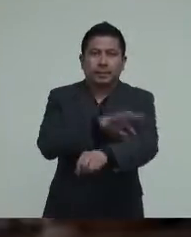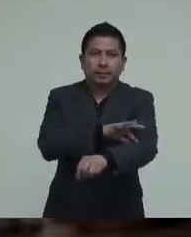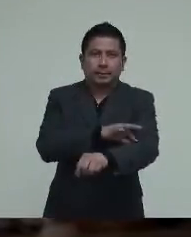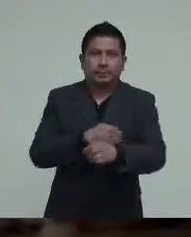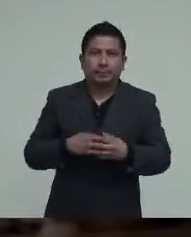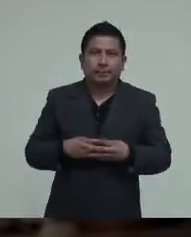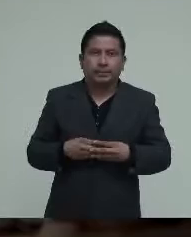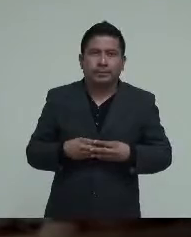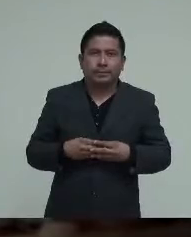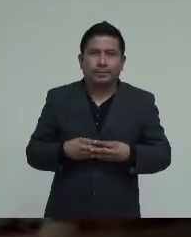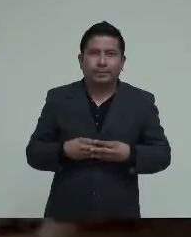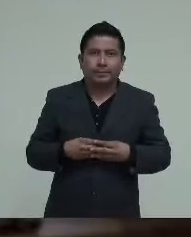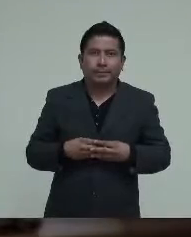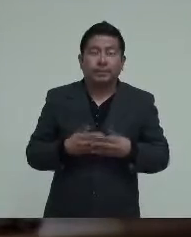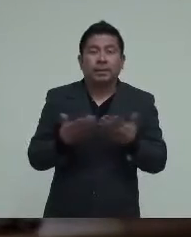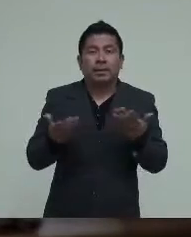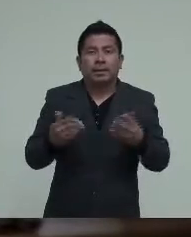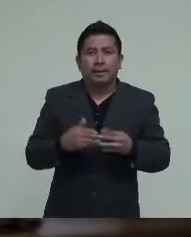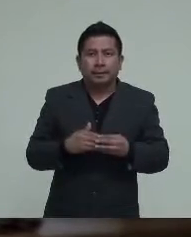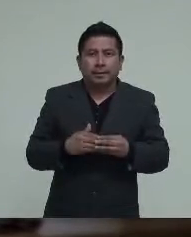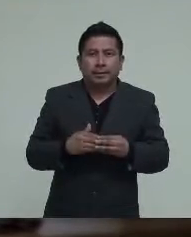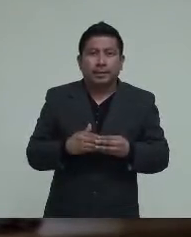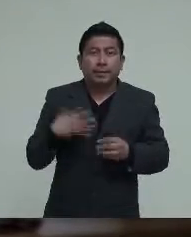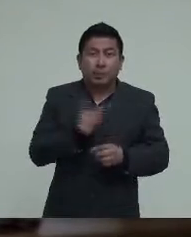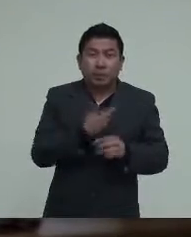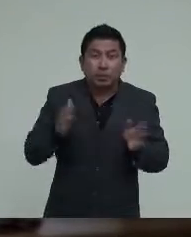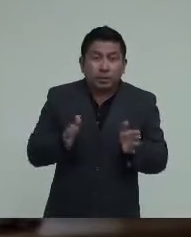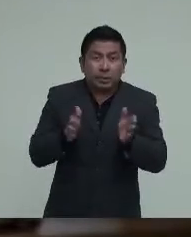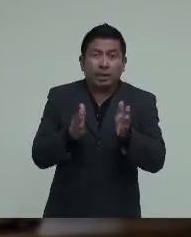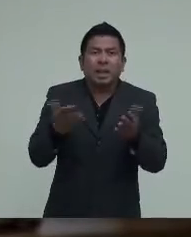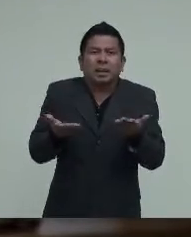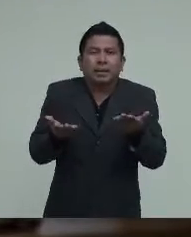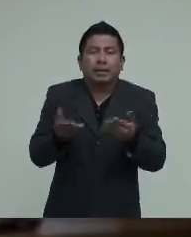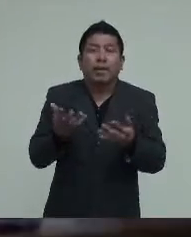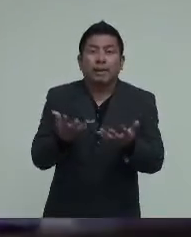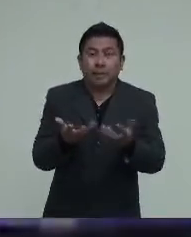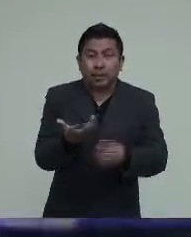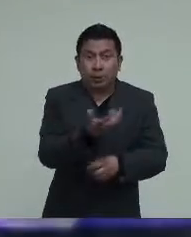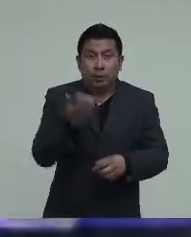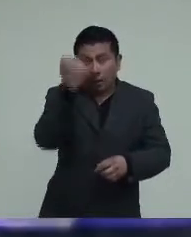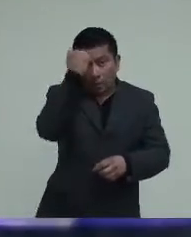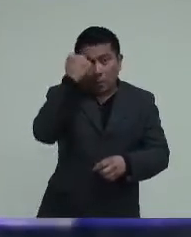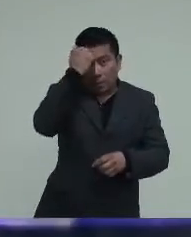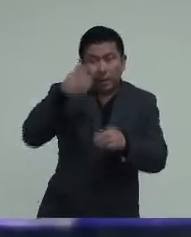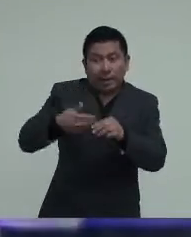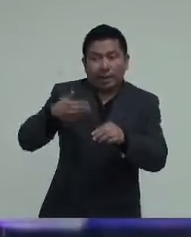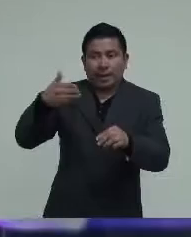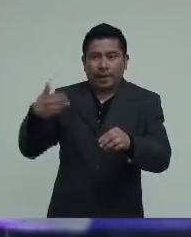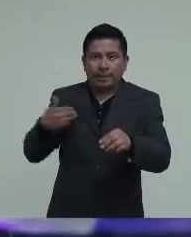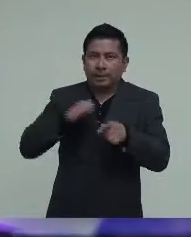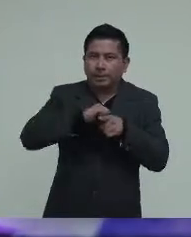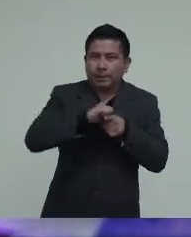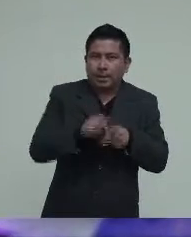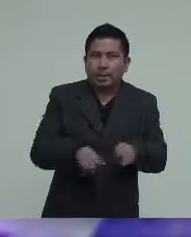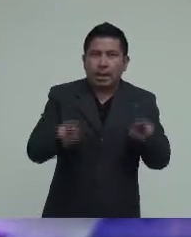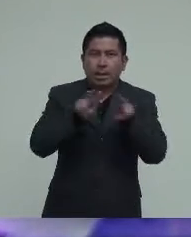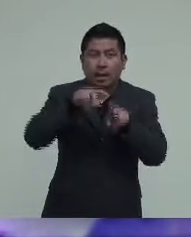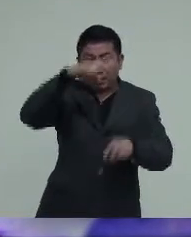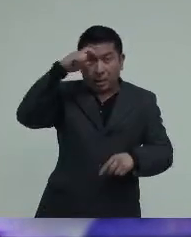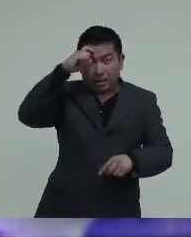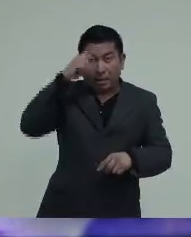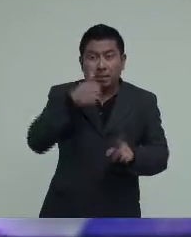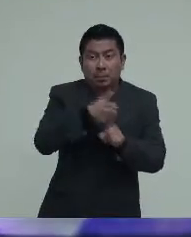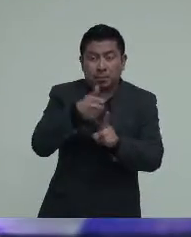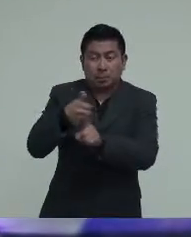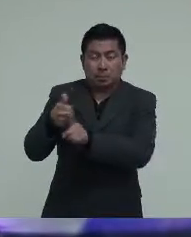con discapacidad. Lo que intentamos con ellos es que aprendan hábitos prelaborales, ¿verdad? Porque